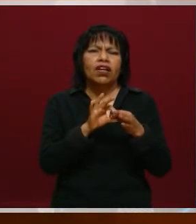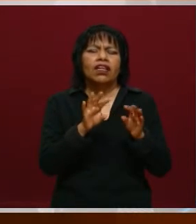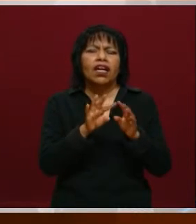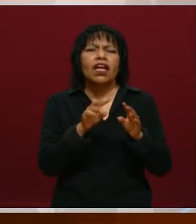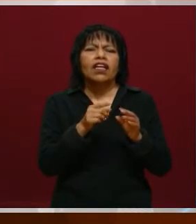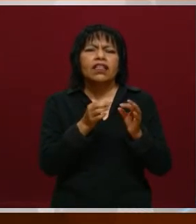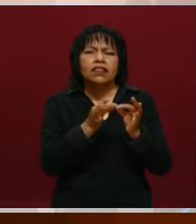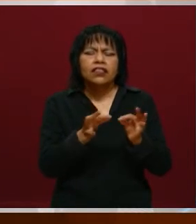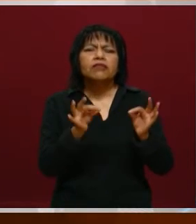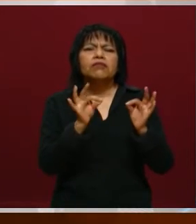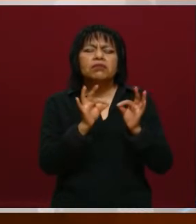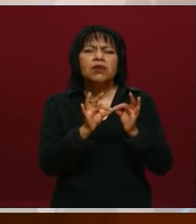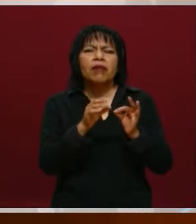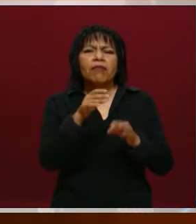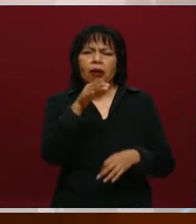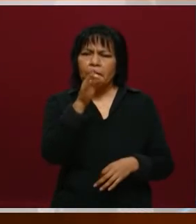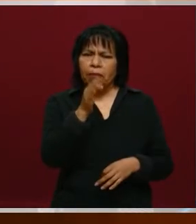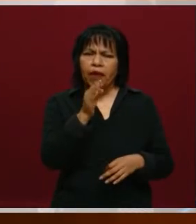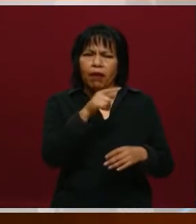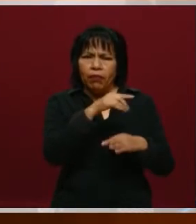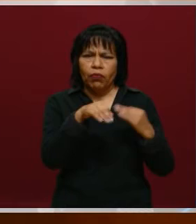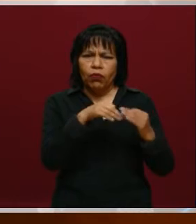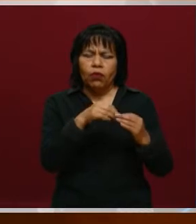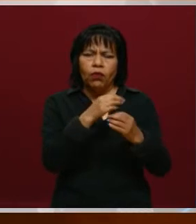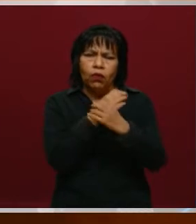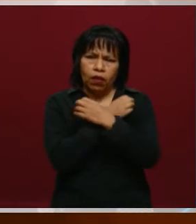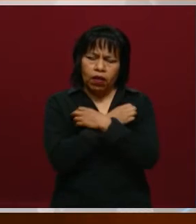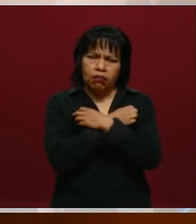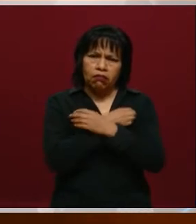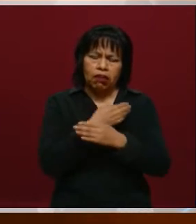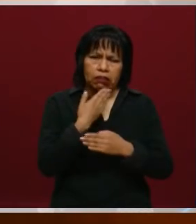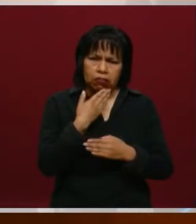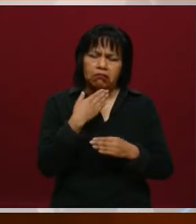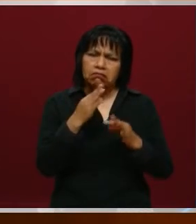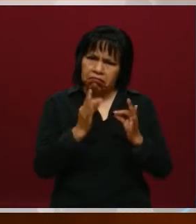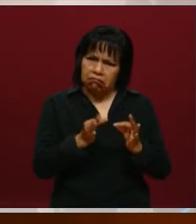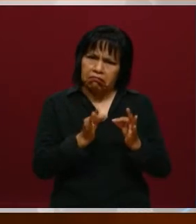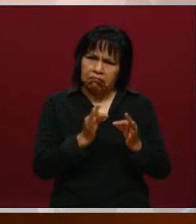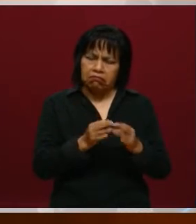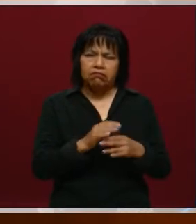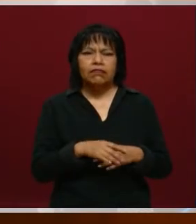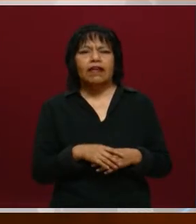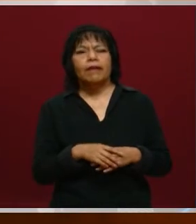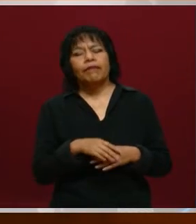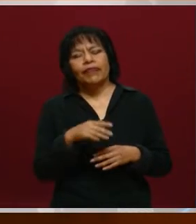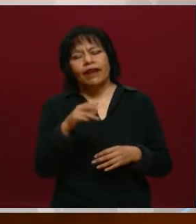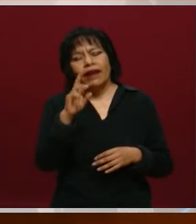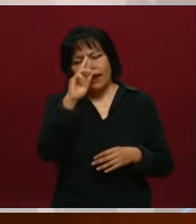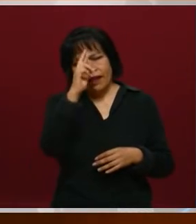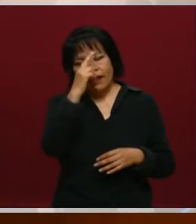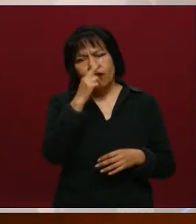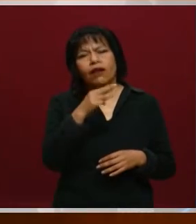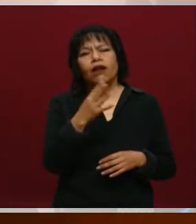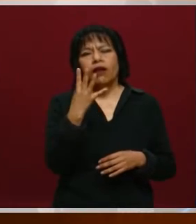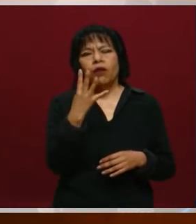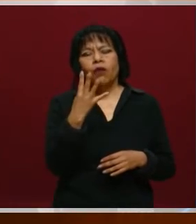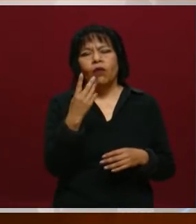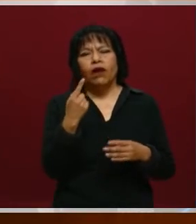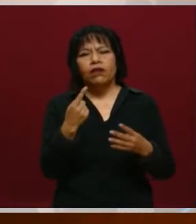de calidad en la educación de pertinencia de relevancia recuerda los cuales exactamente